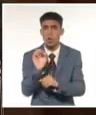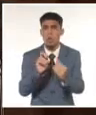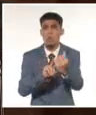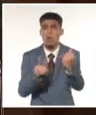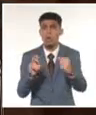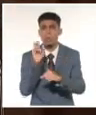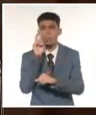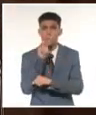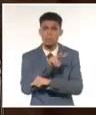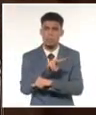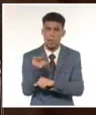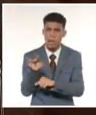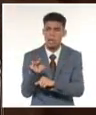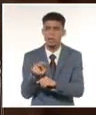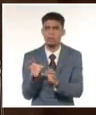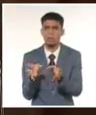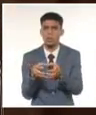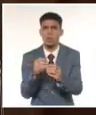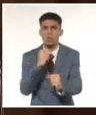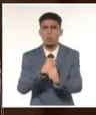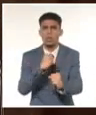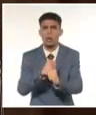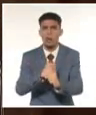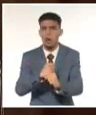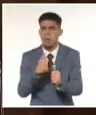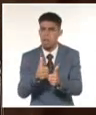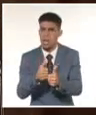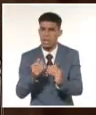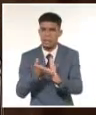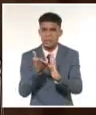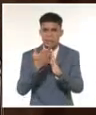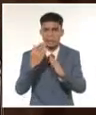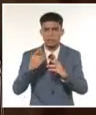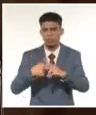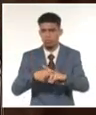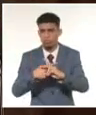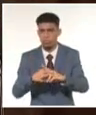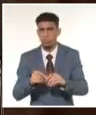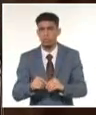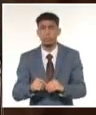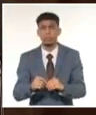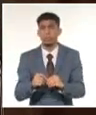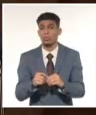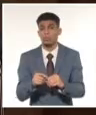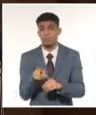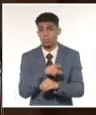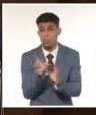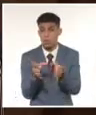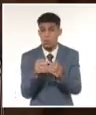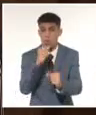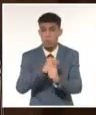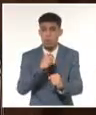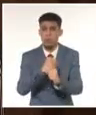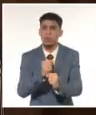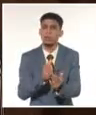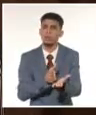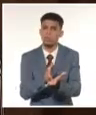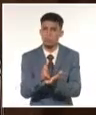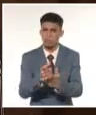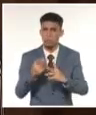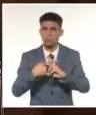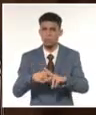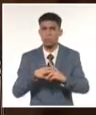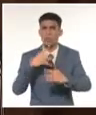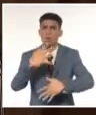compatriotas individualmente o en colectivo. Sin lamentos, ellos van construyendo una madeja de soluciones a los